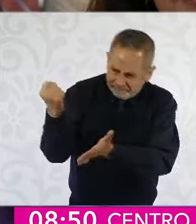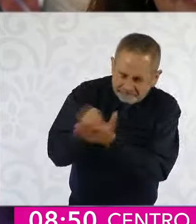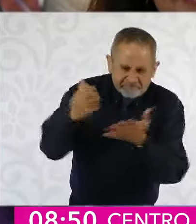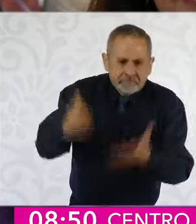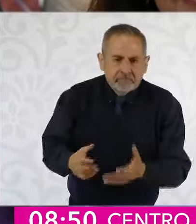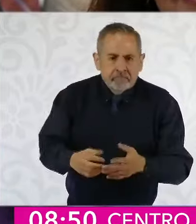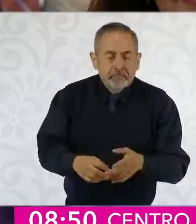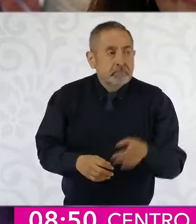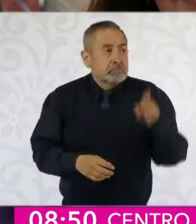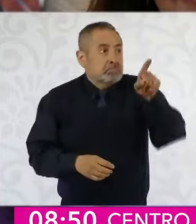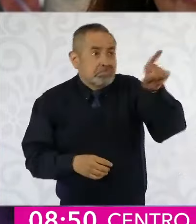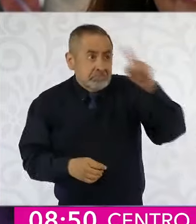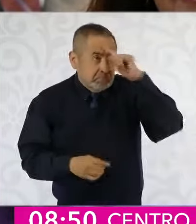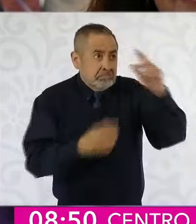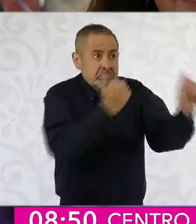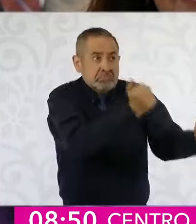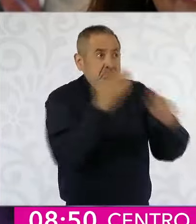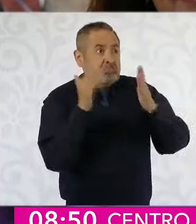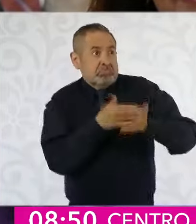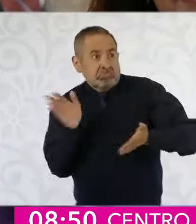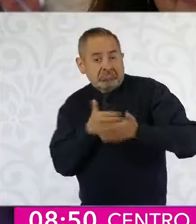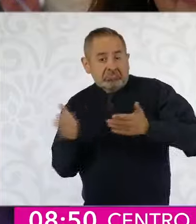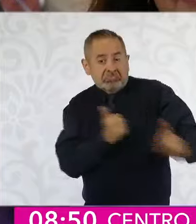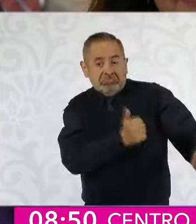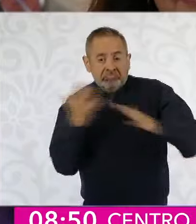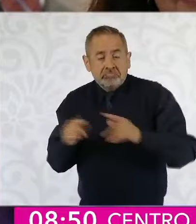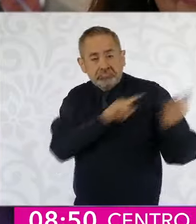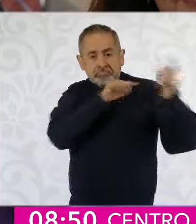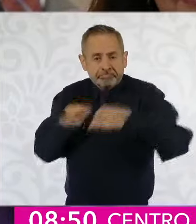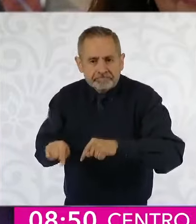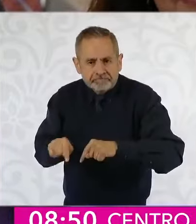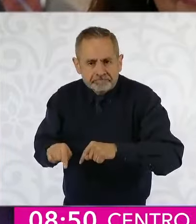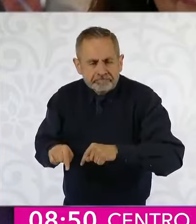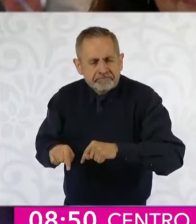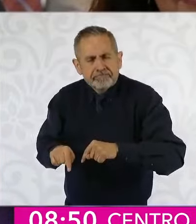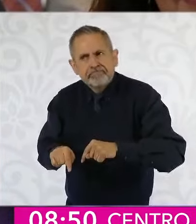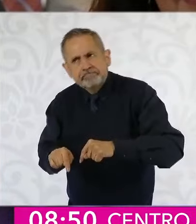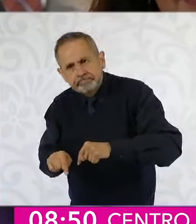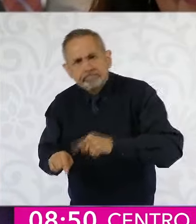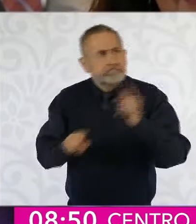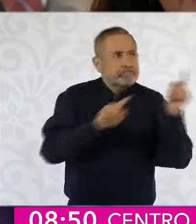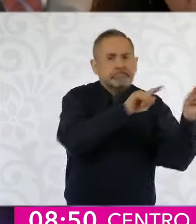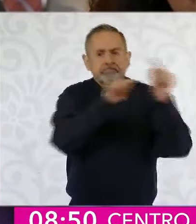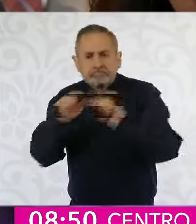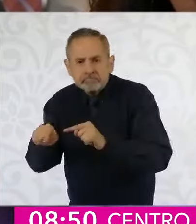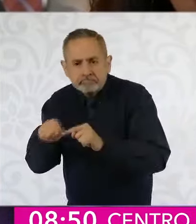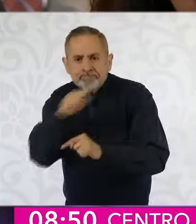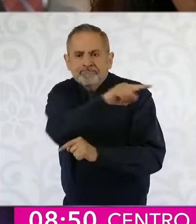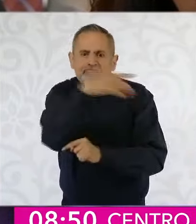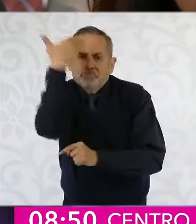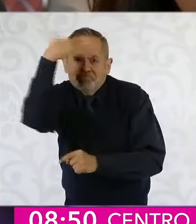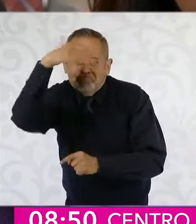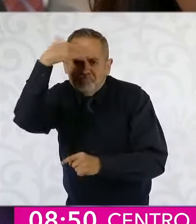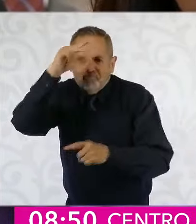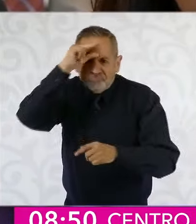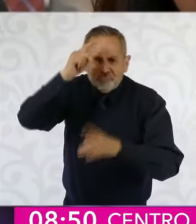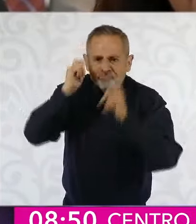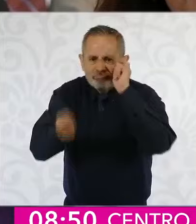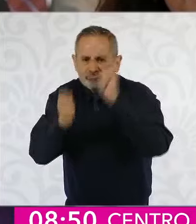tan masiva piense hacerla, pero va a deportar también gente con altos niveles de